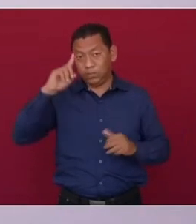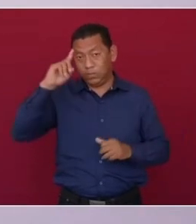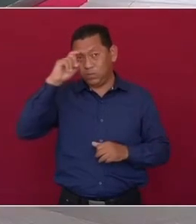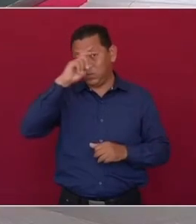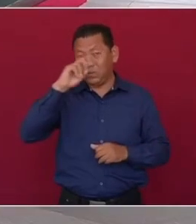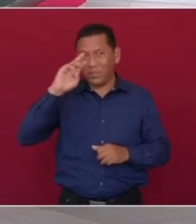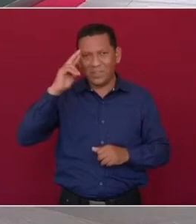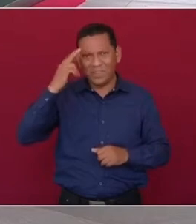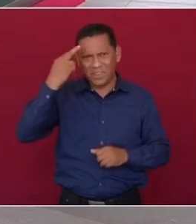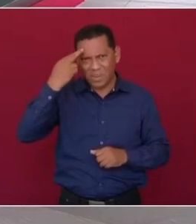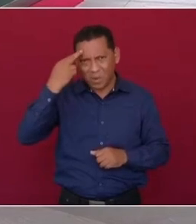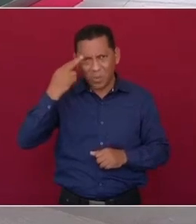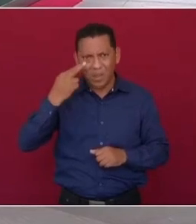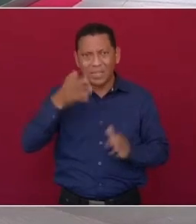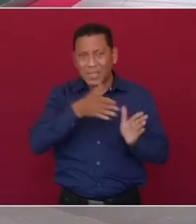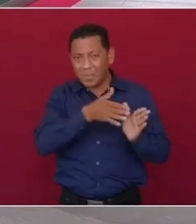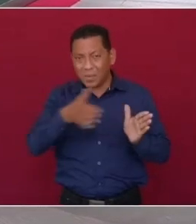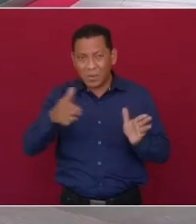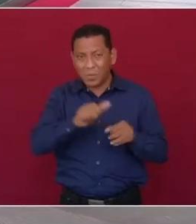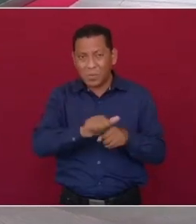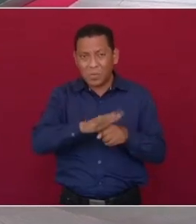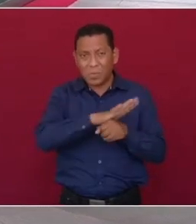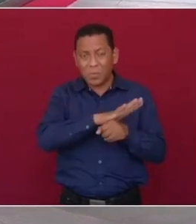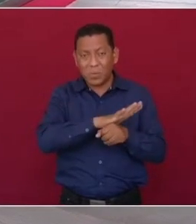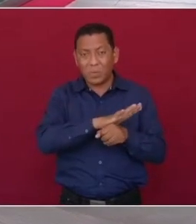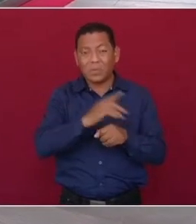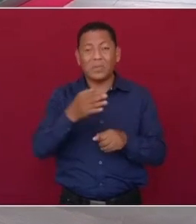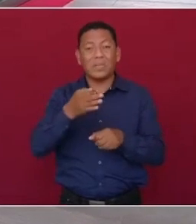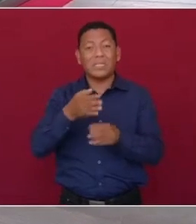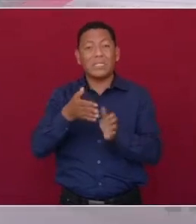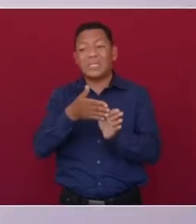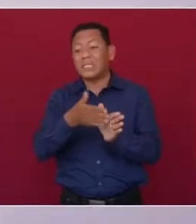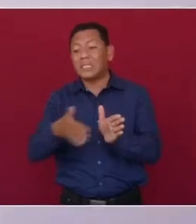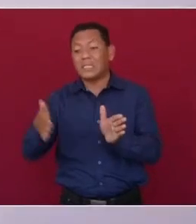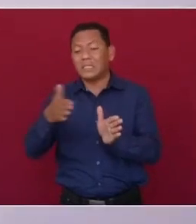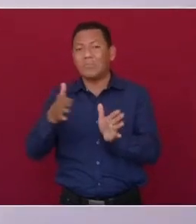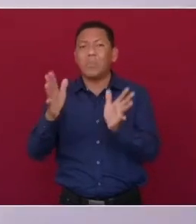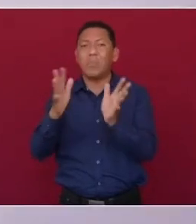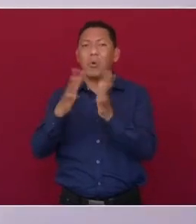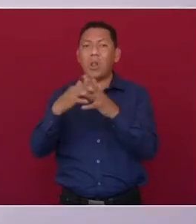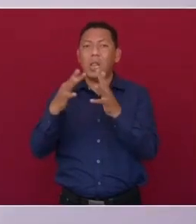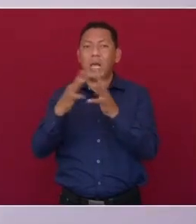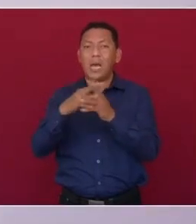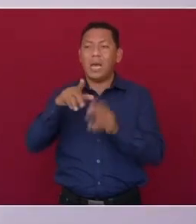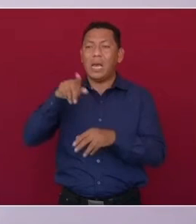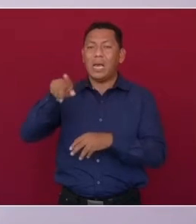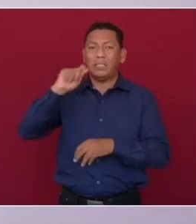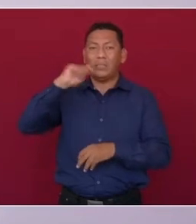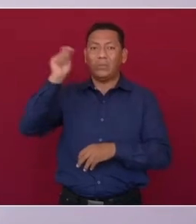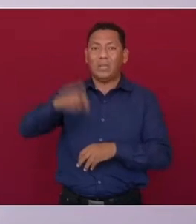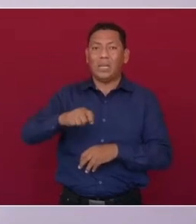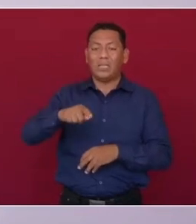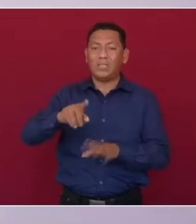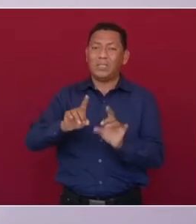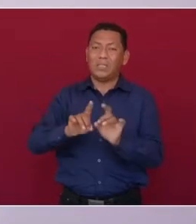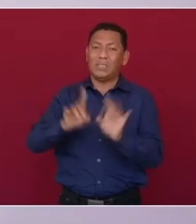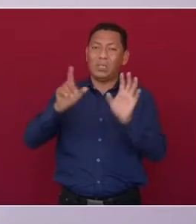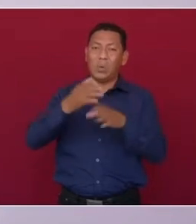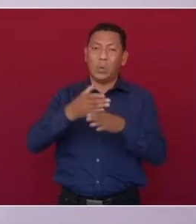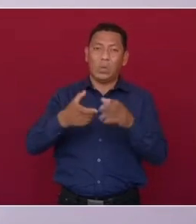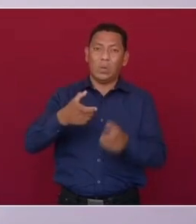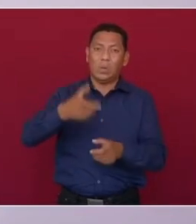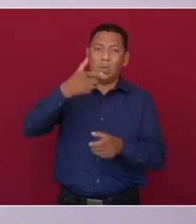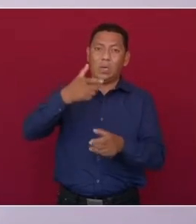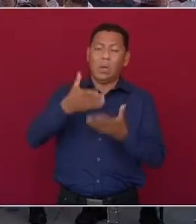por la pandemia y recientemente por la guerra en Ucrania. La